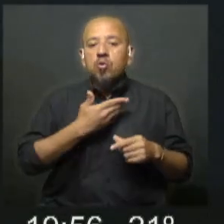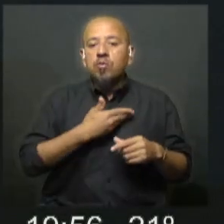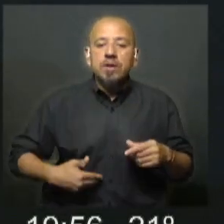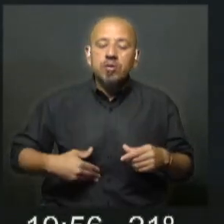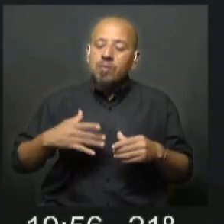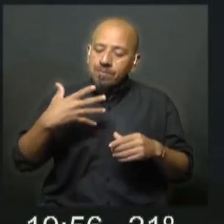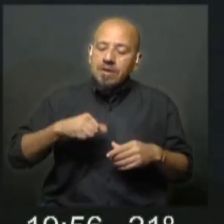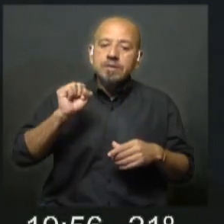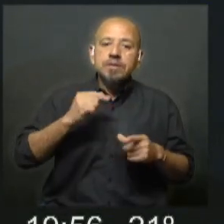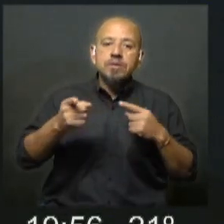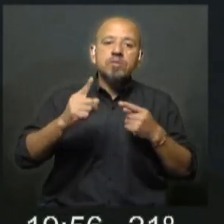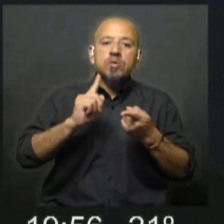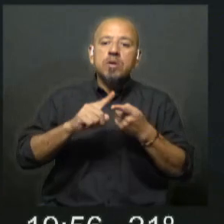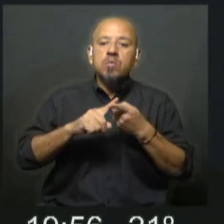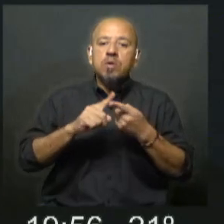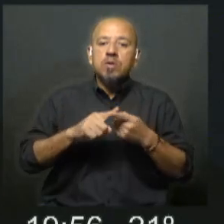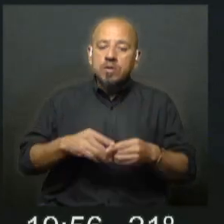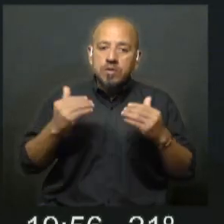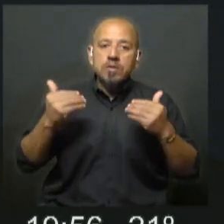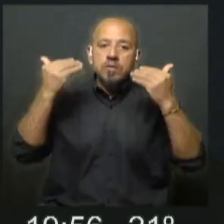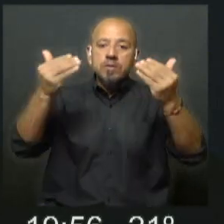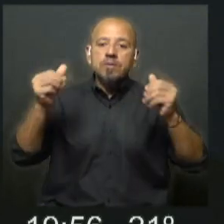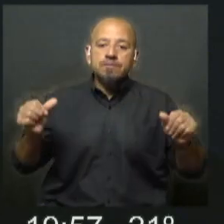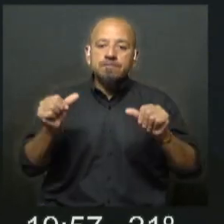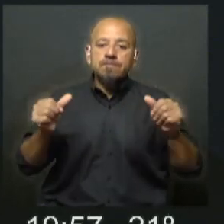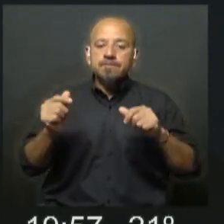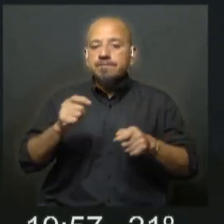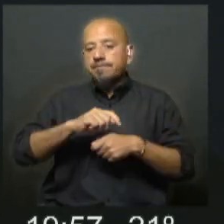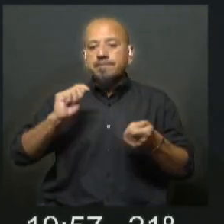incluso de un acuerdo en particular y generar un cambio, una